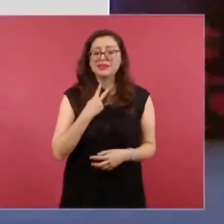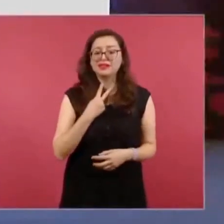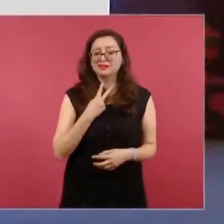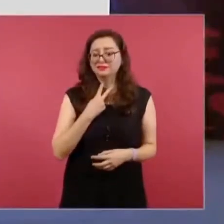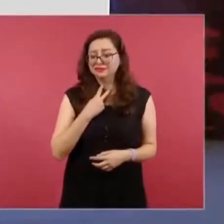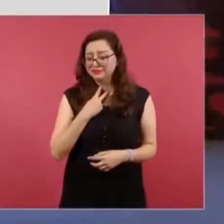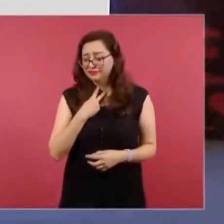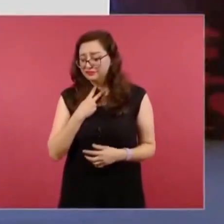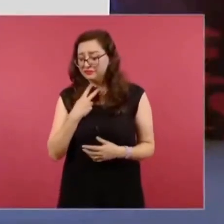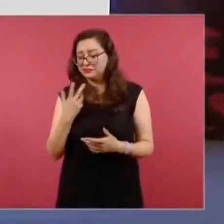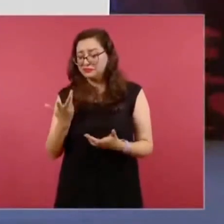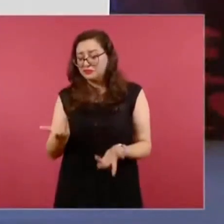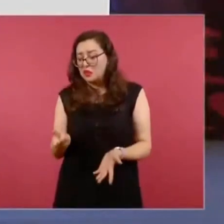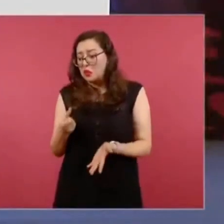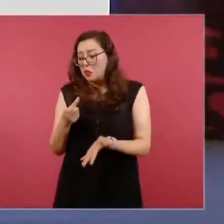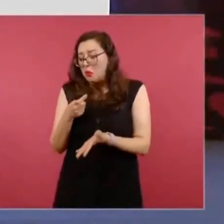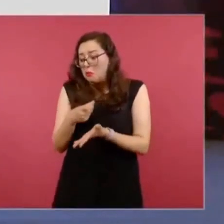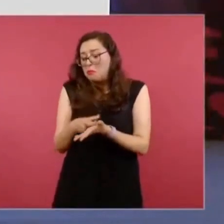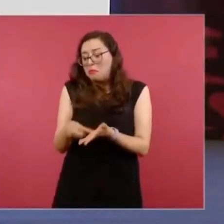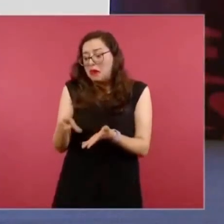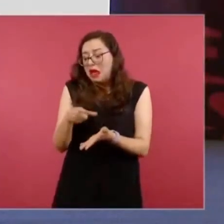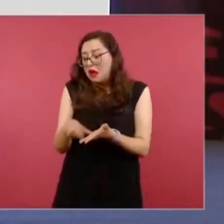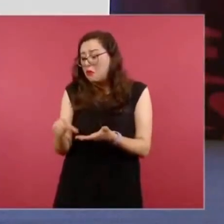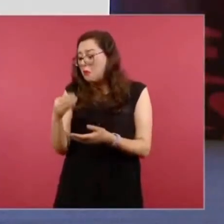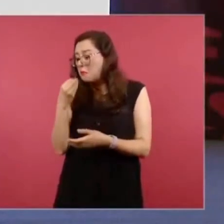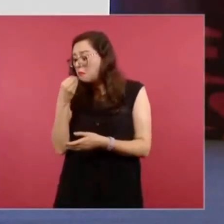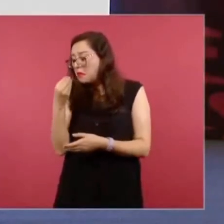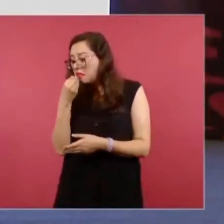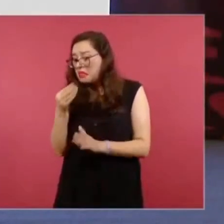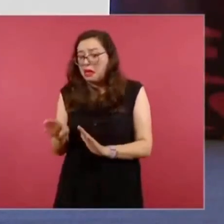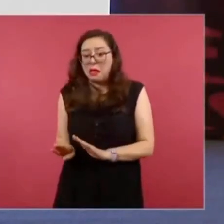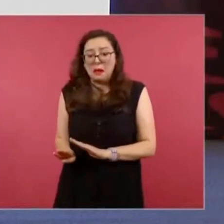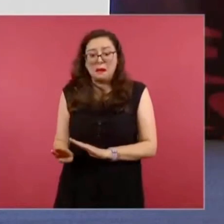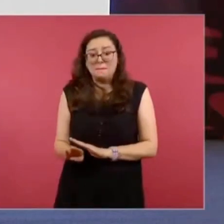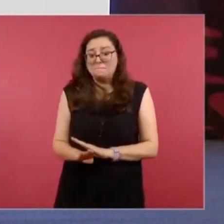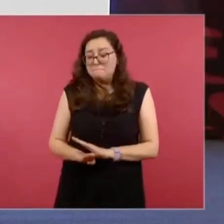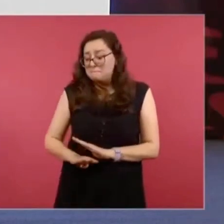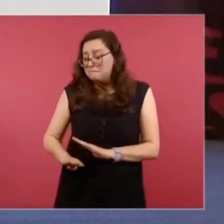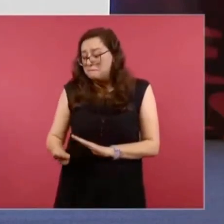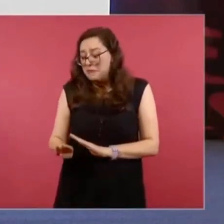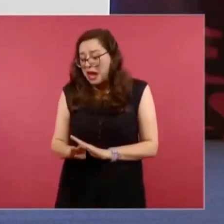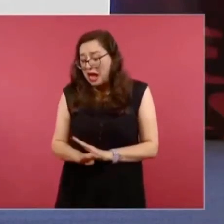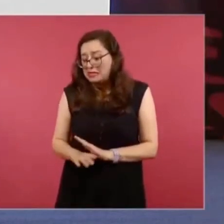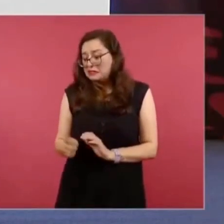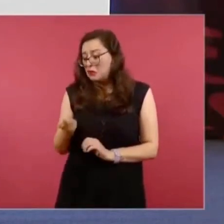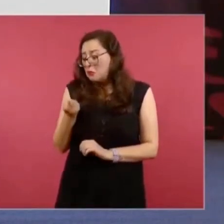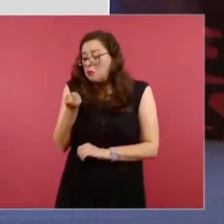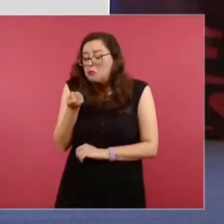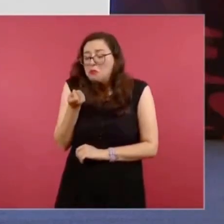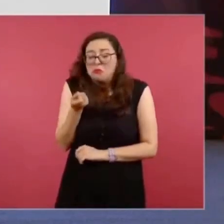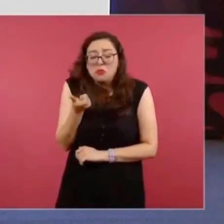consume solo artículos de primera necesidad y aún estos en pequeña escala,